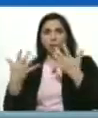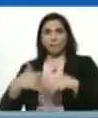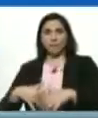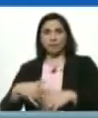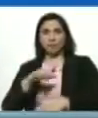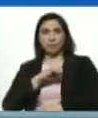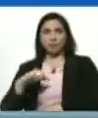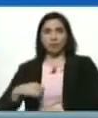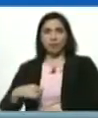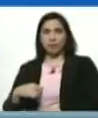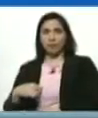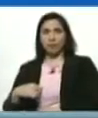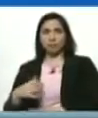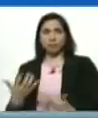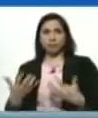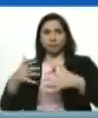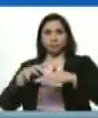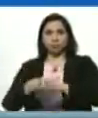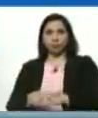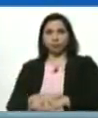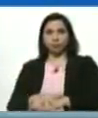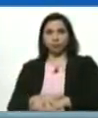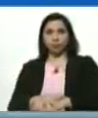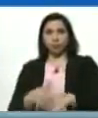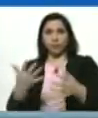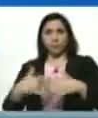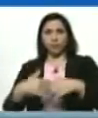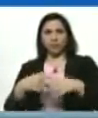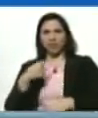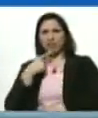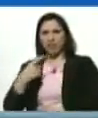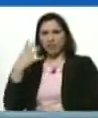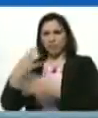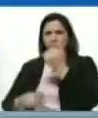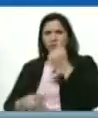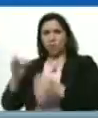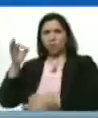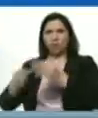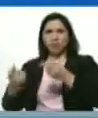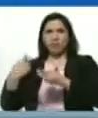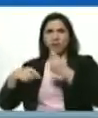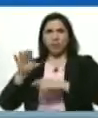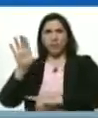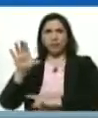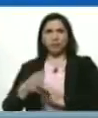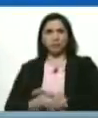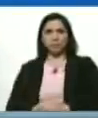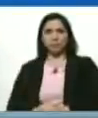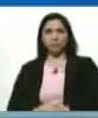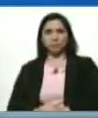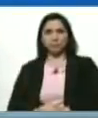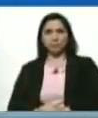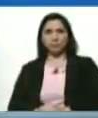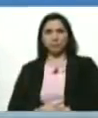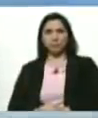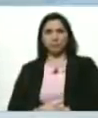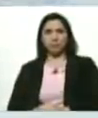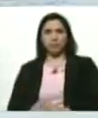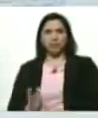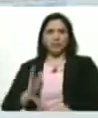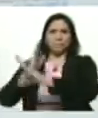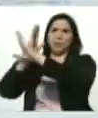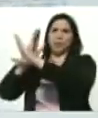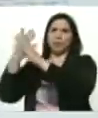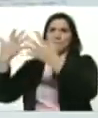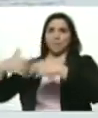asociadas a rosneft y dice el prófugo de la justicia él vendepatria ha sido sancionada la